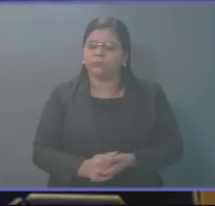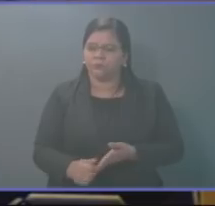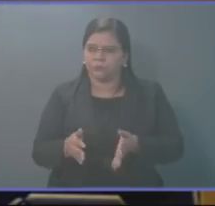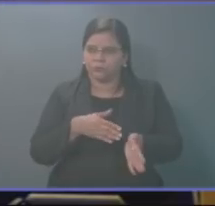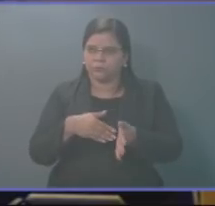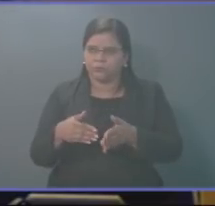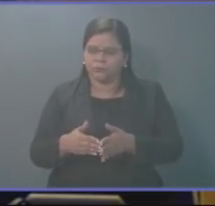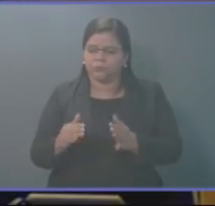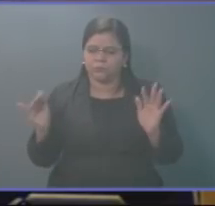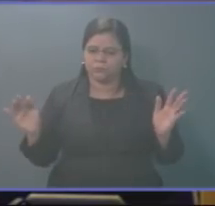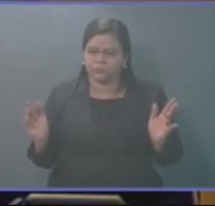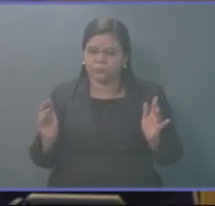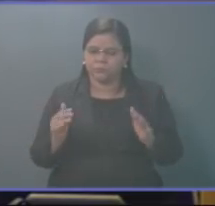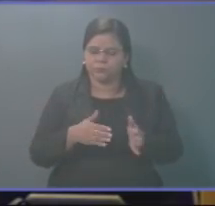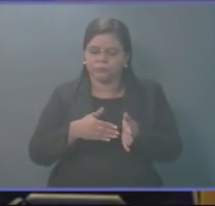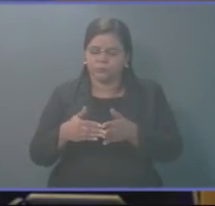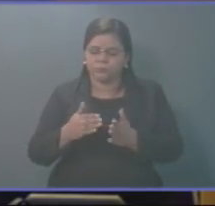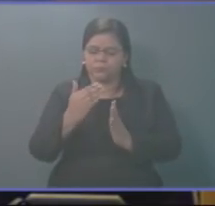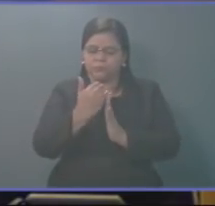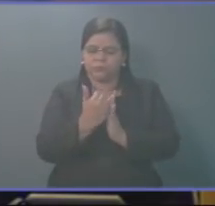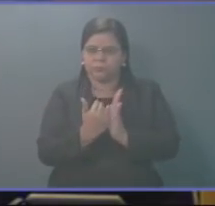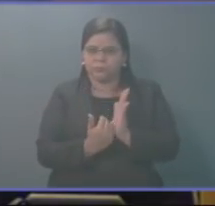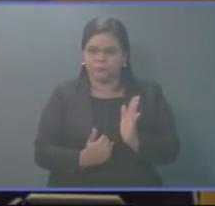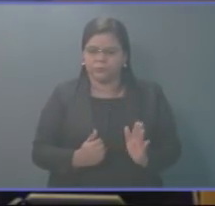procedemos con el desarrollo de la agenda.